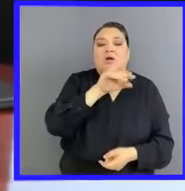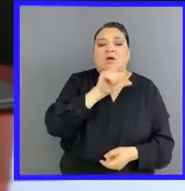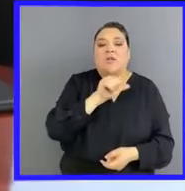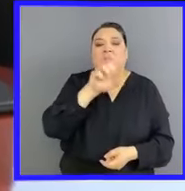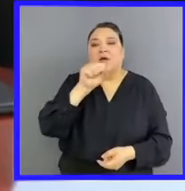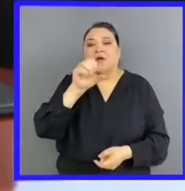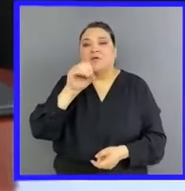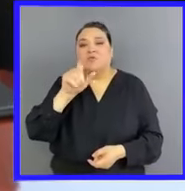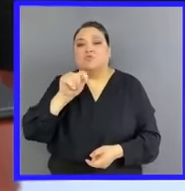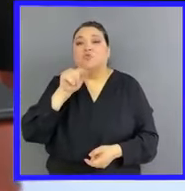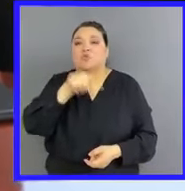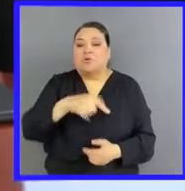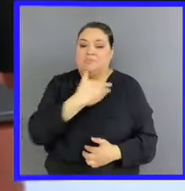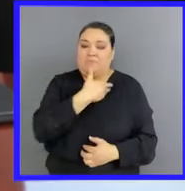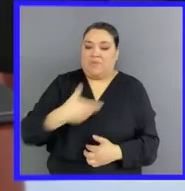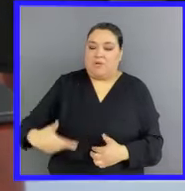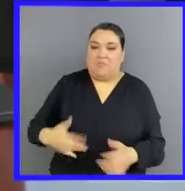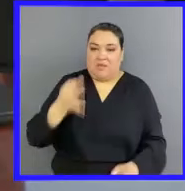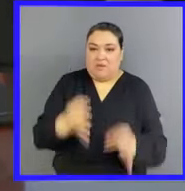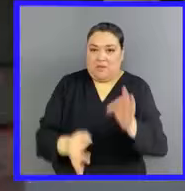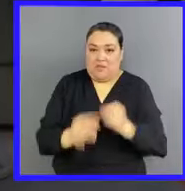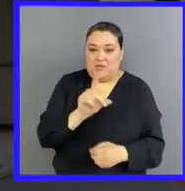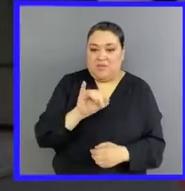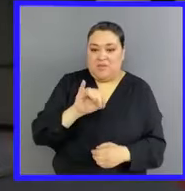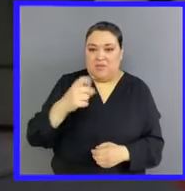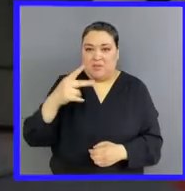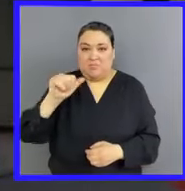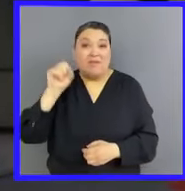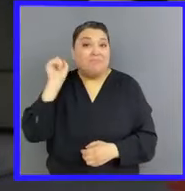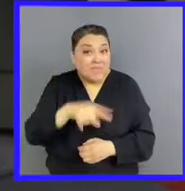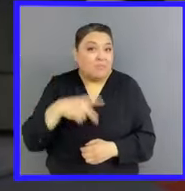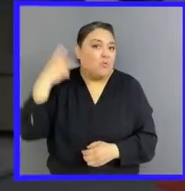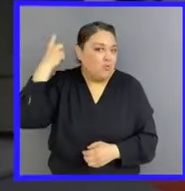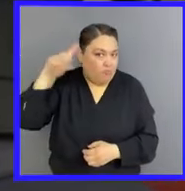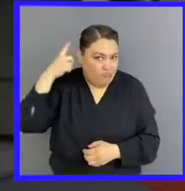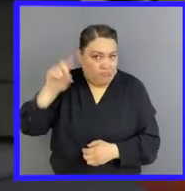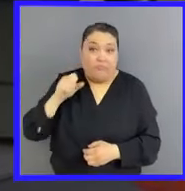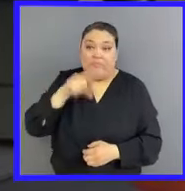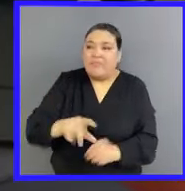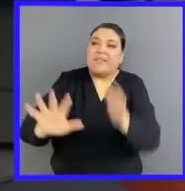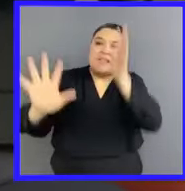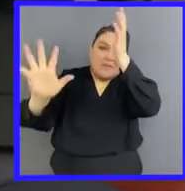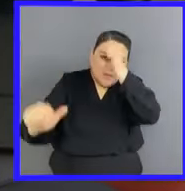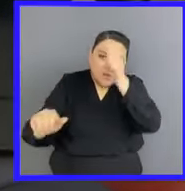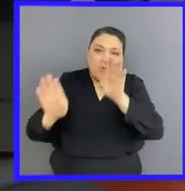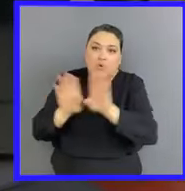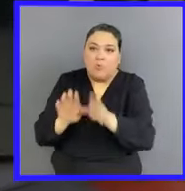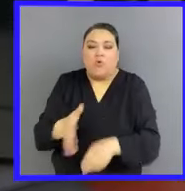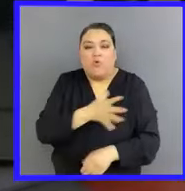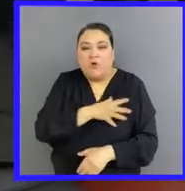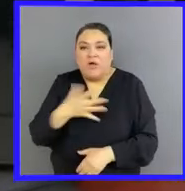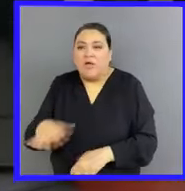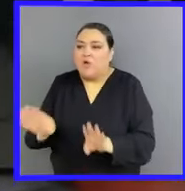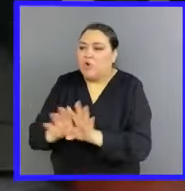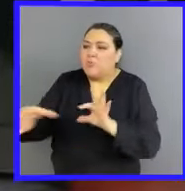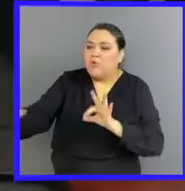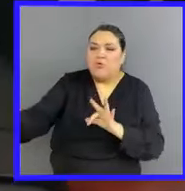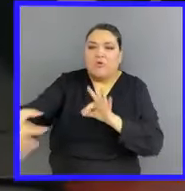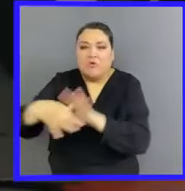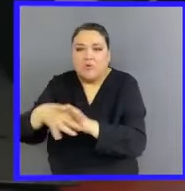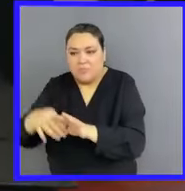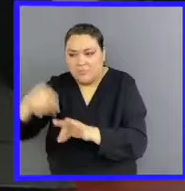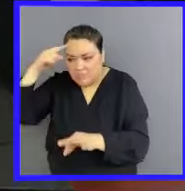presidenta del Tribunal de Disciplina Judicial de Durango. Este acuerdo establece las bases generales de coordinación para desarrollar